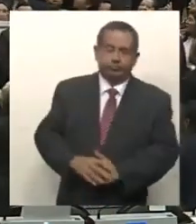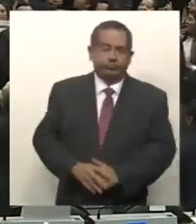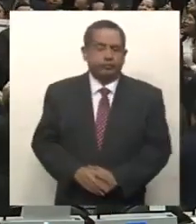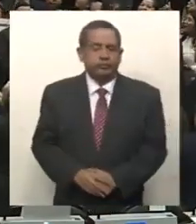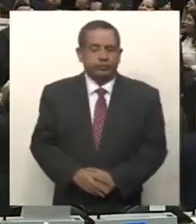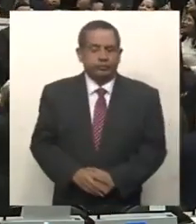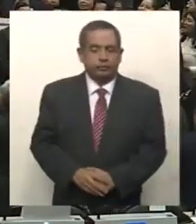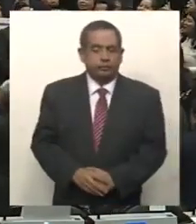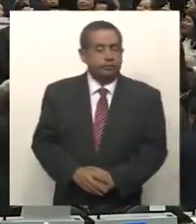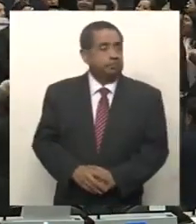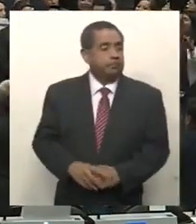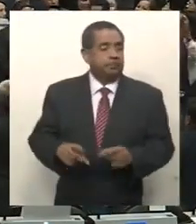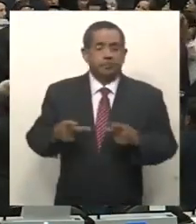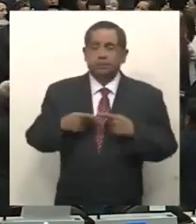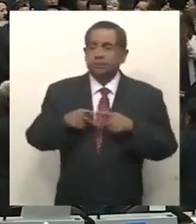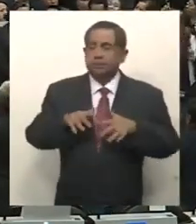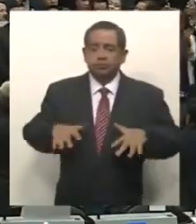ciudadanos